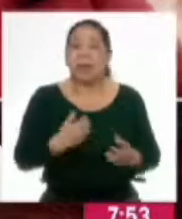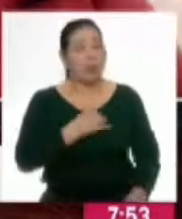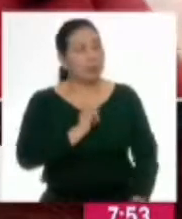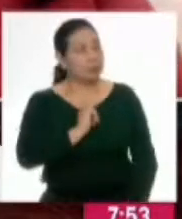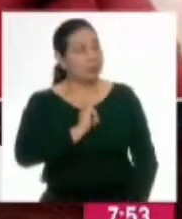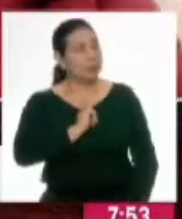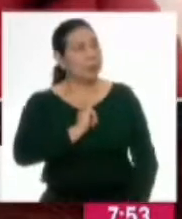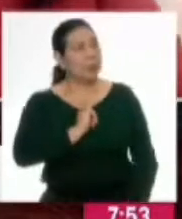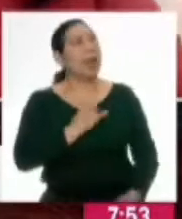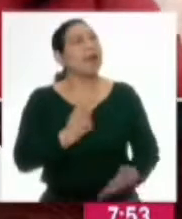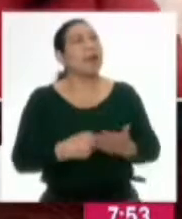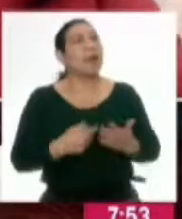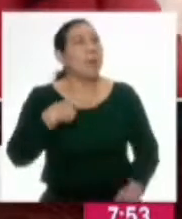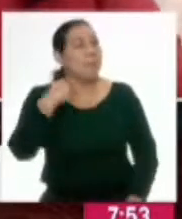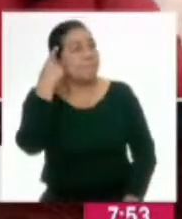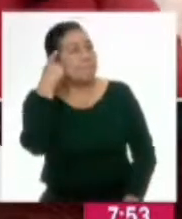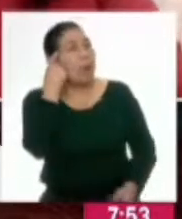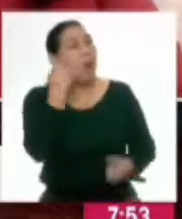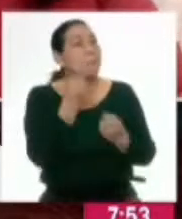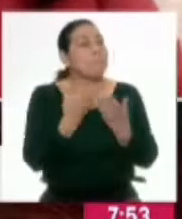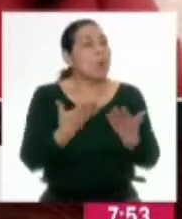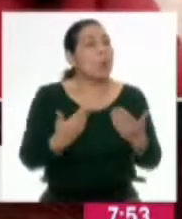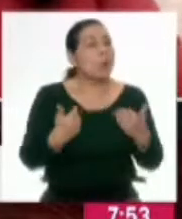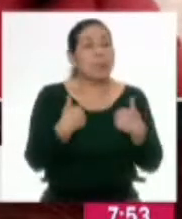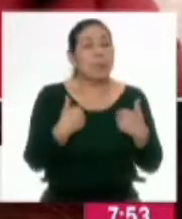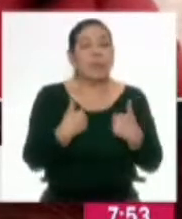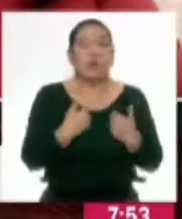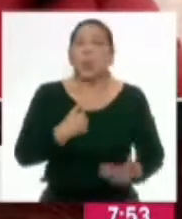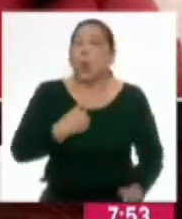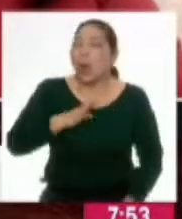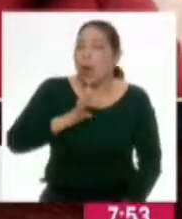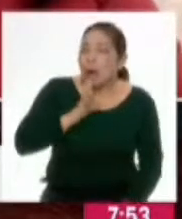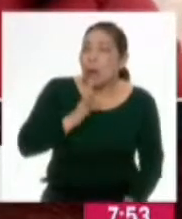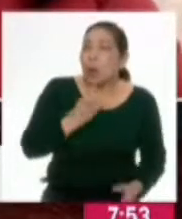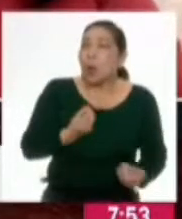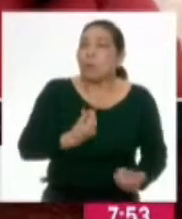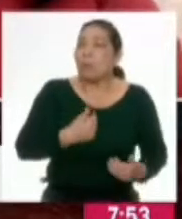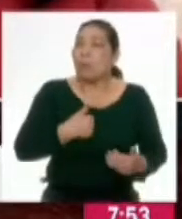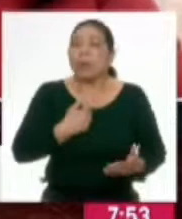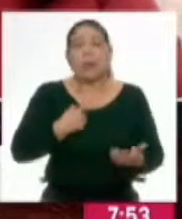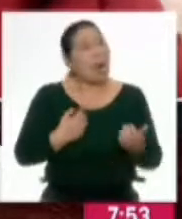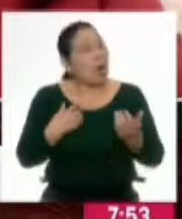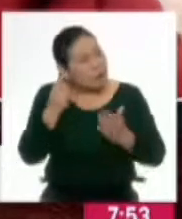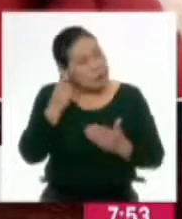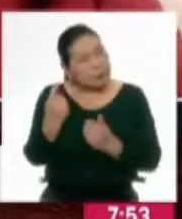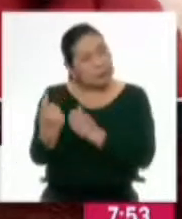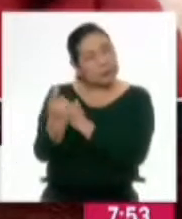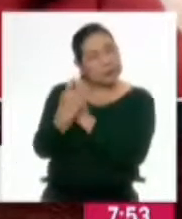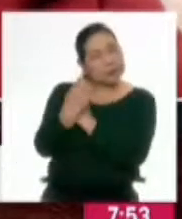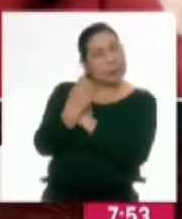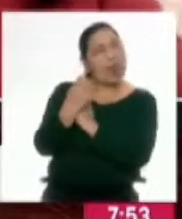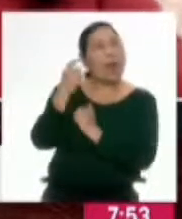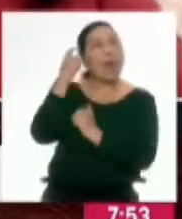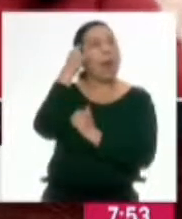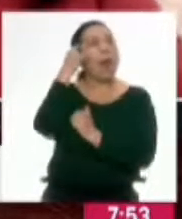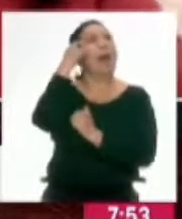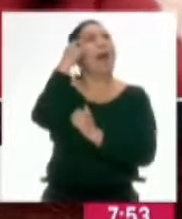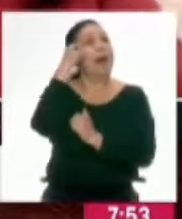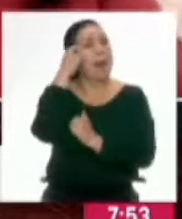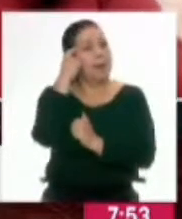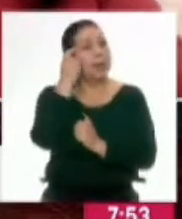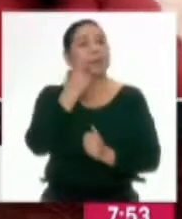identificando qué es lo que me está pasando. Mucho tiene que ver el que pueda hablar con personas que me puedan orientar. Eso es algo que hoy día se